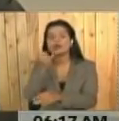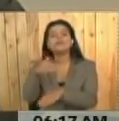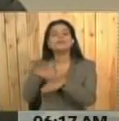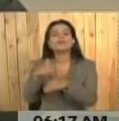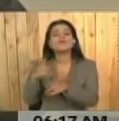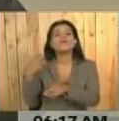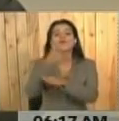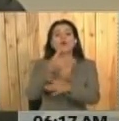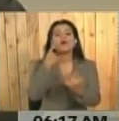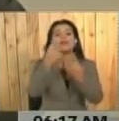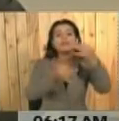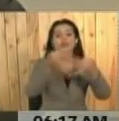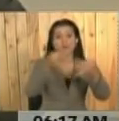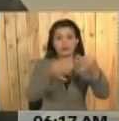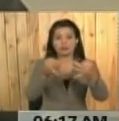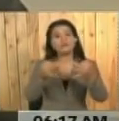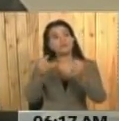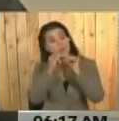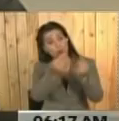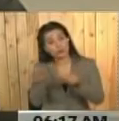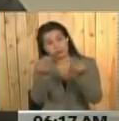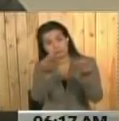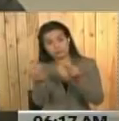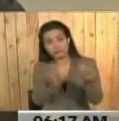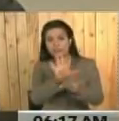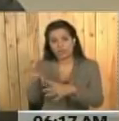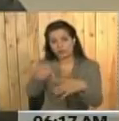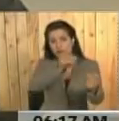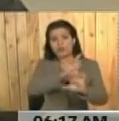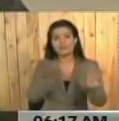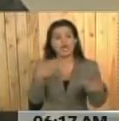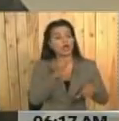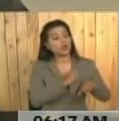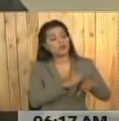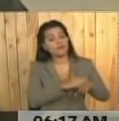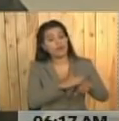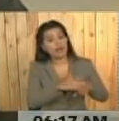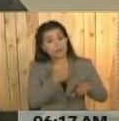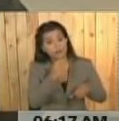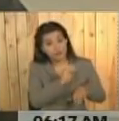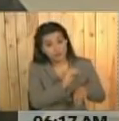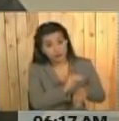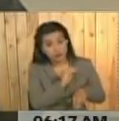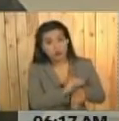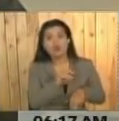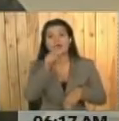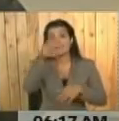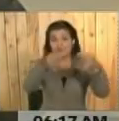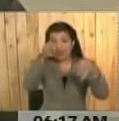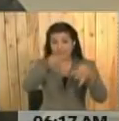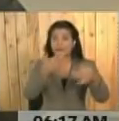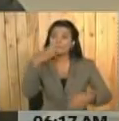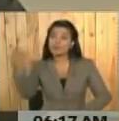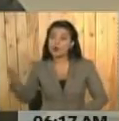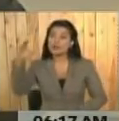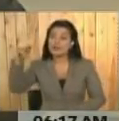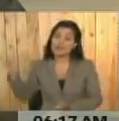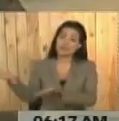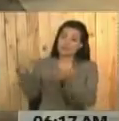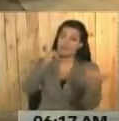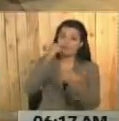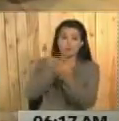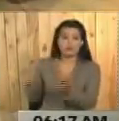denuncia y fue recibida la denuncia y ya se ha notificado que la fiscalía le ha solicitado al cne toda la información es